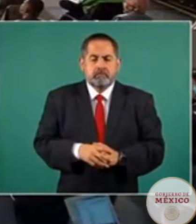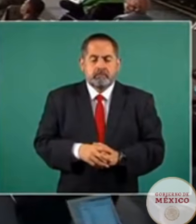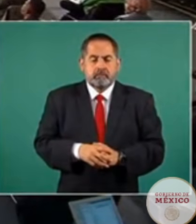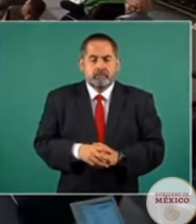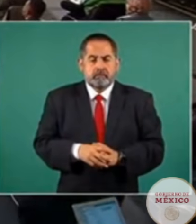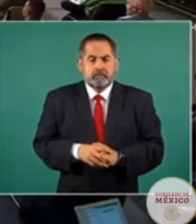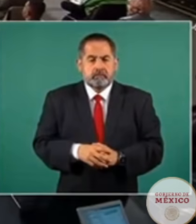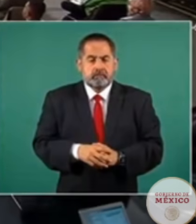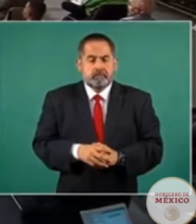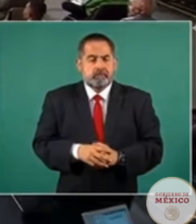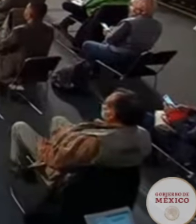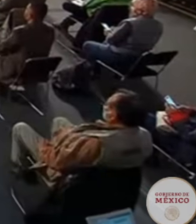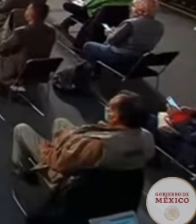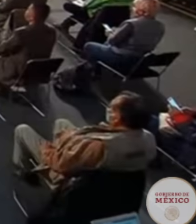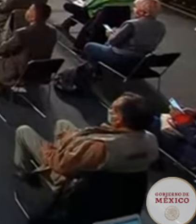el caso de los